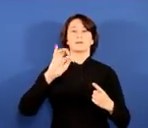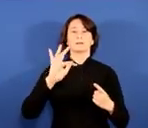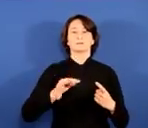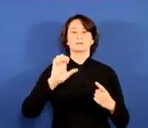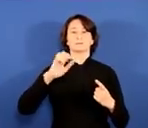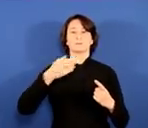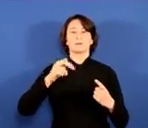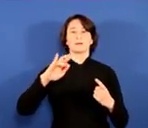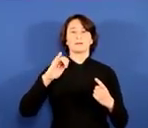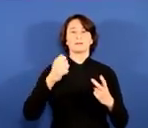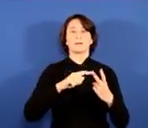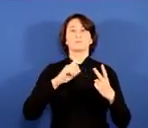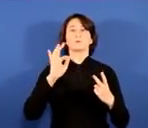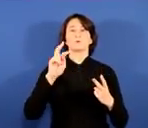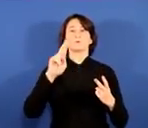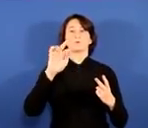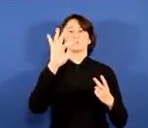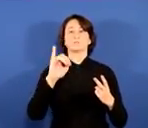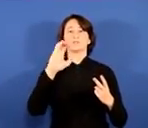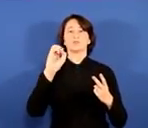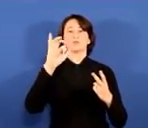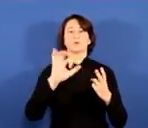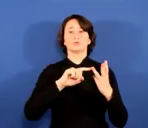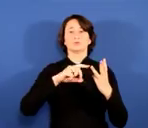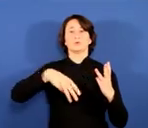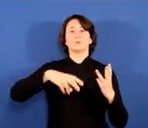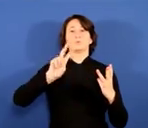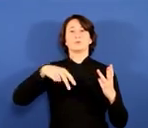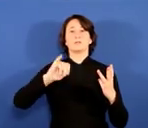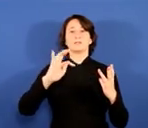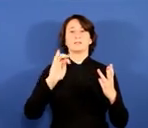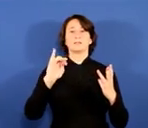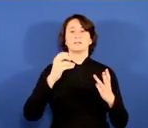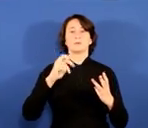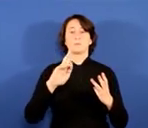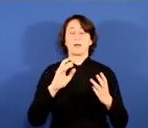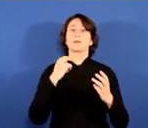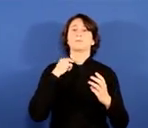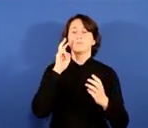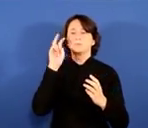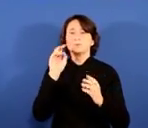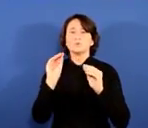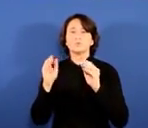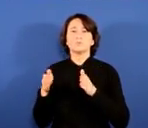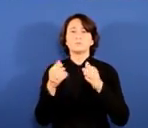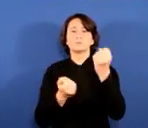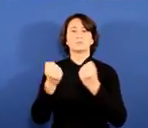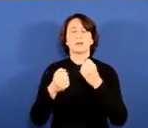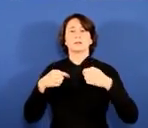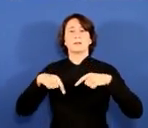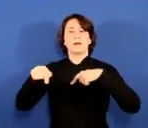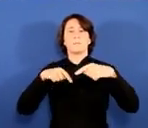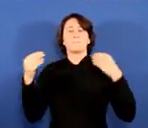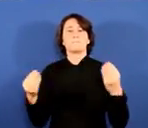En materia de acción social, la Diputación ha concedido a Visgorre una ayuda de más de 17.000 euros para la creación de puestos de trabajo